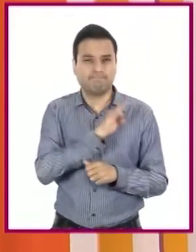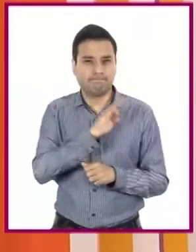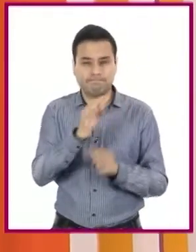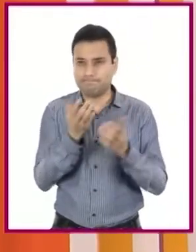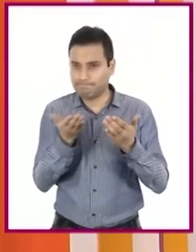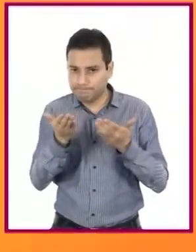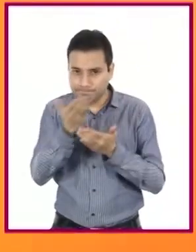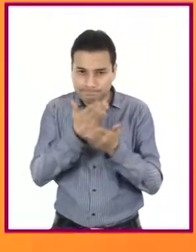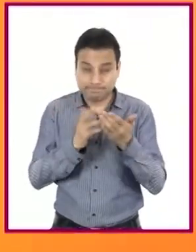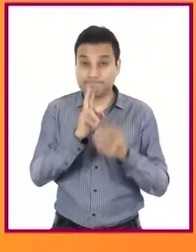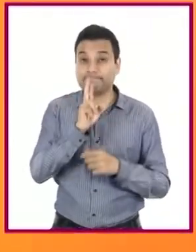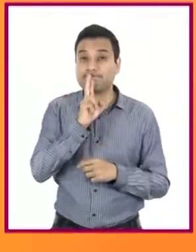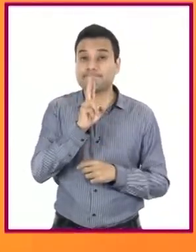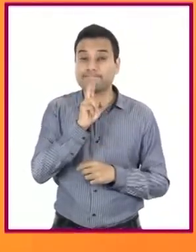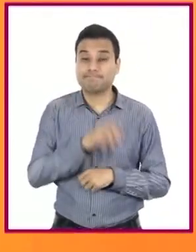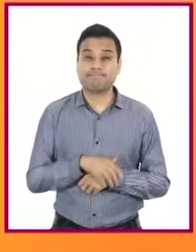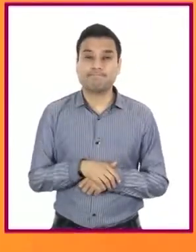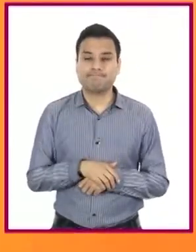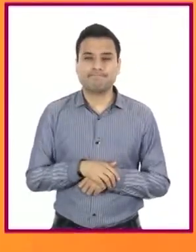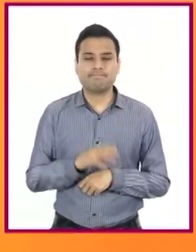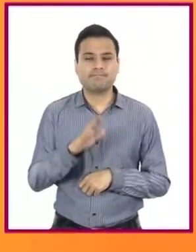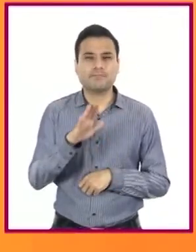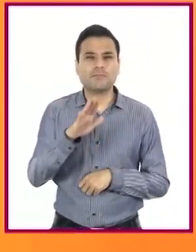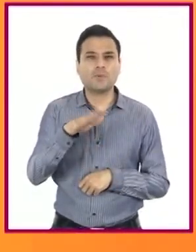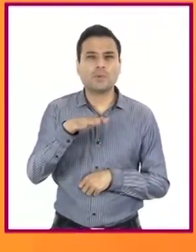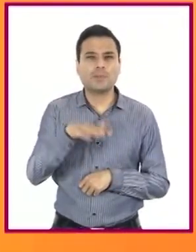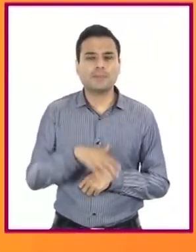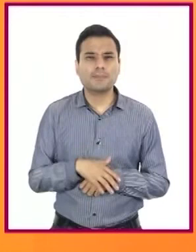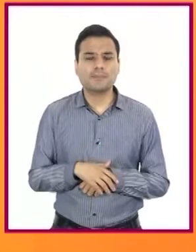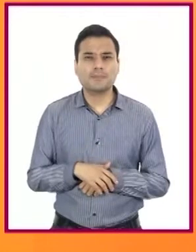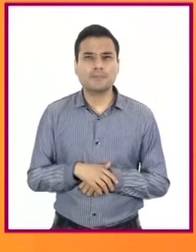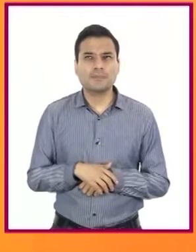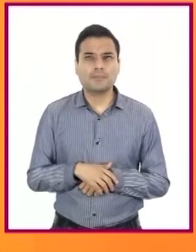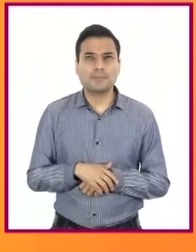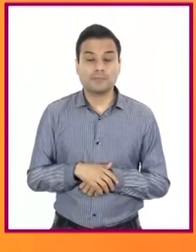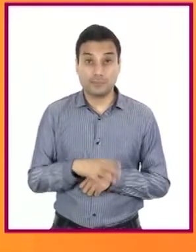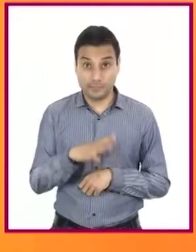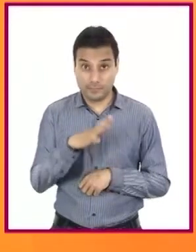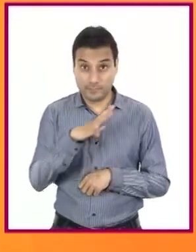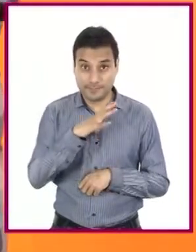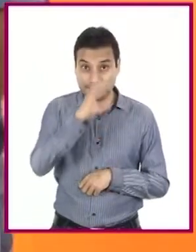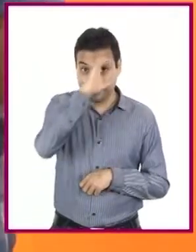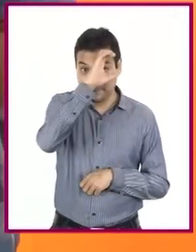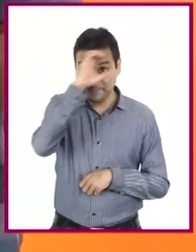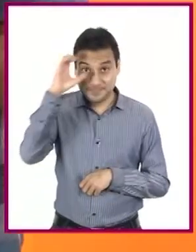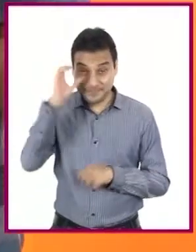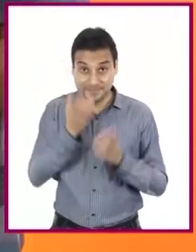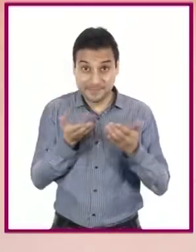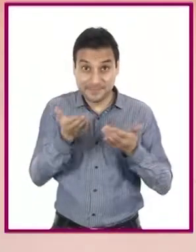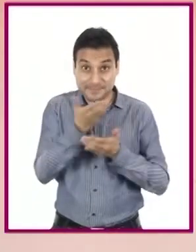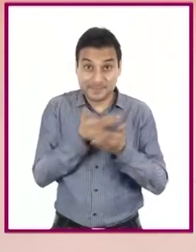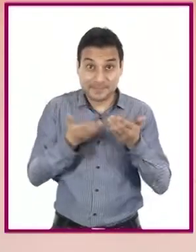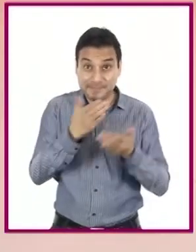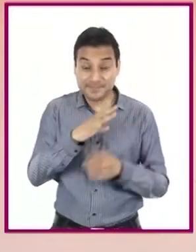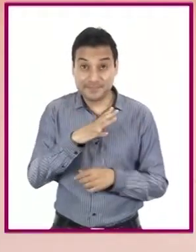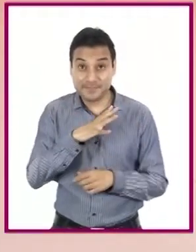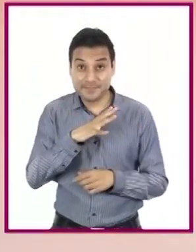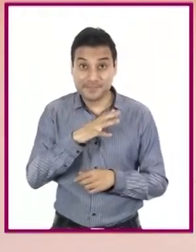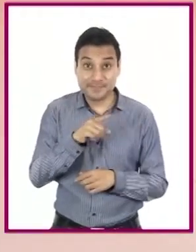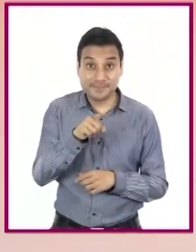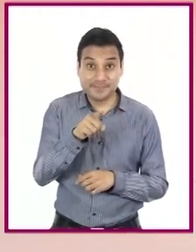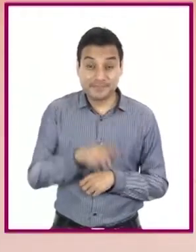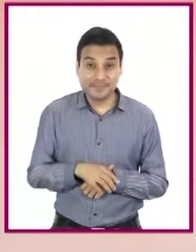convivencia armónica. Oye, Rafael, ¿y tienes más fotografías para compartir como estas?